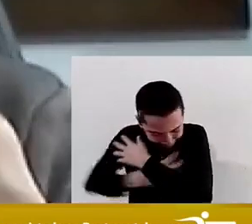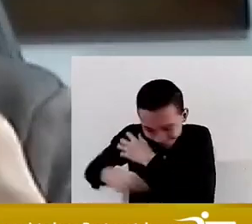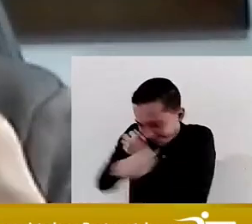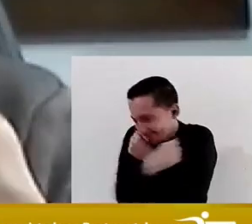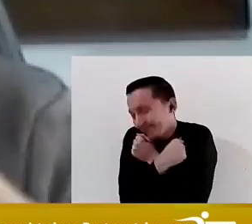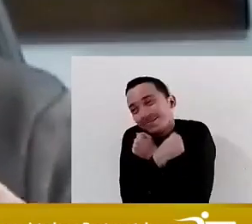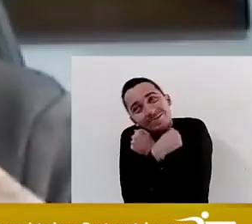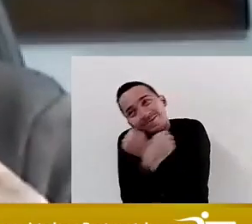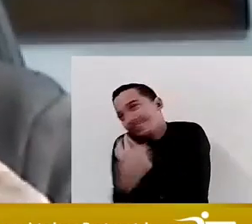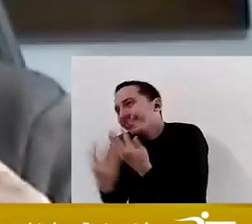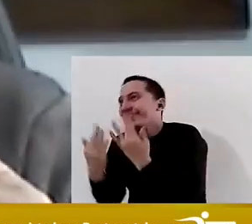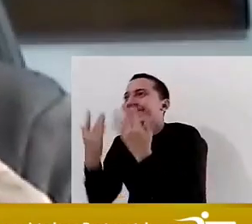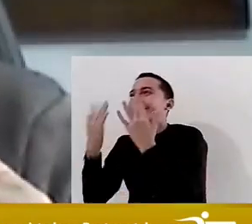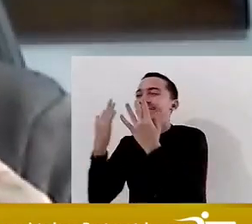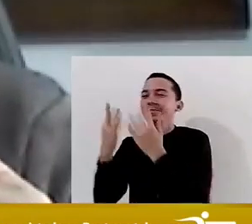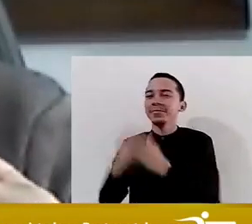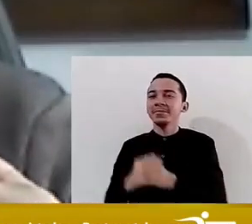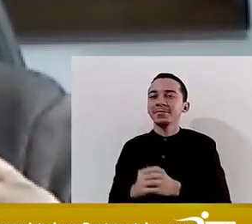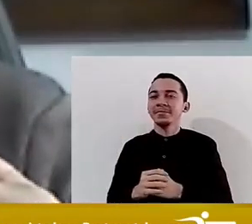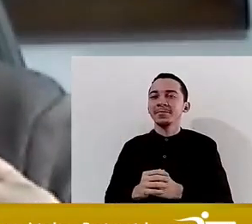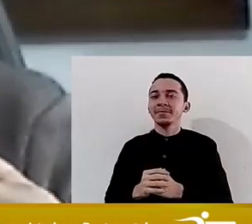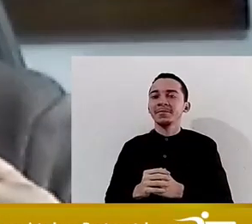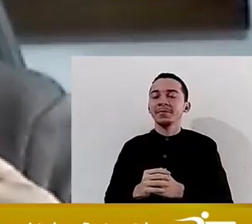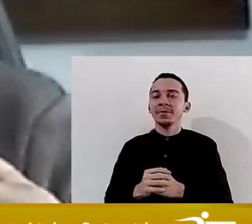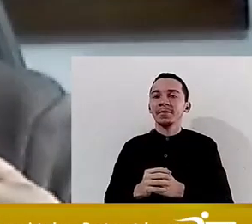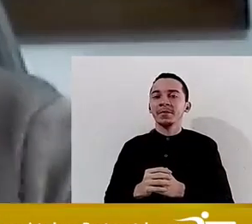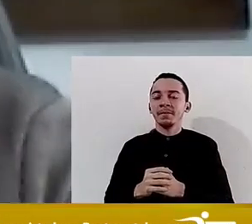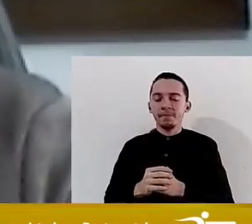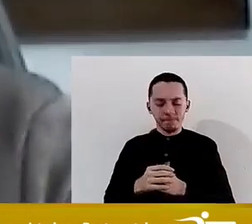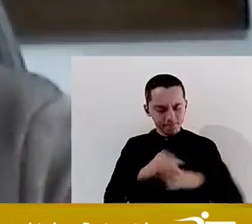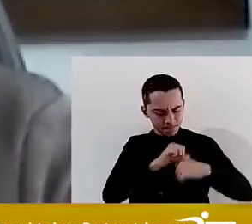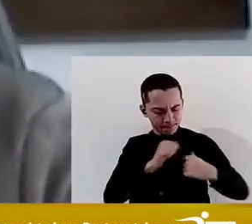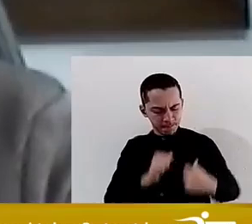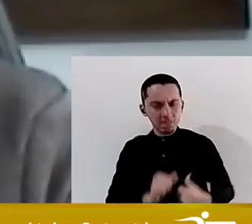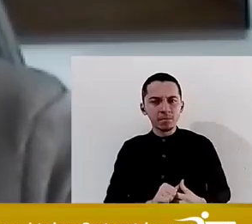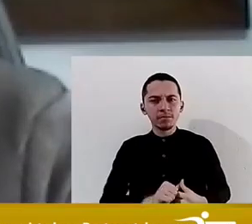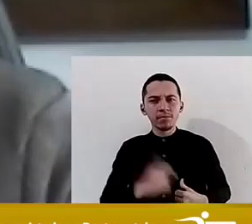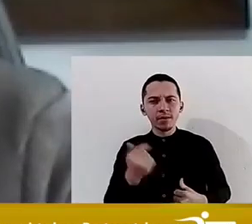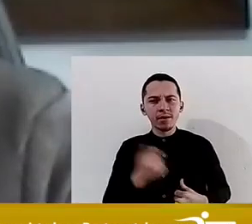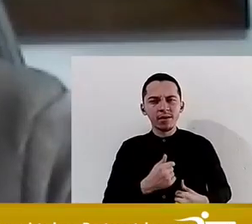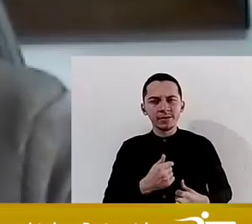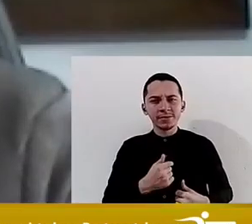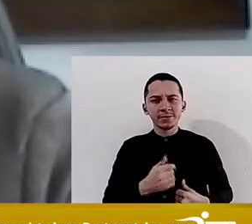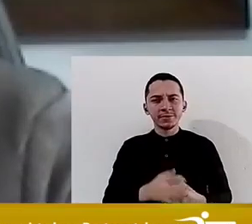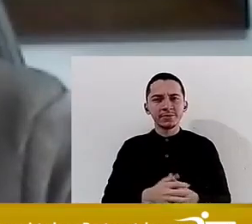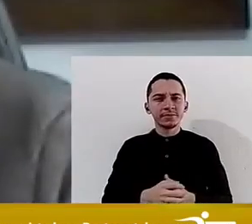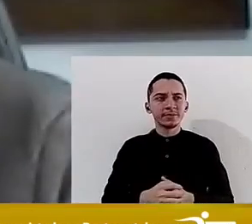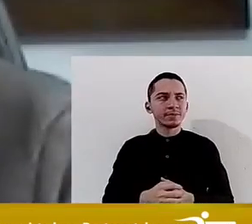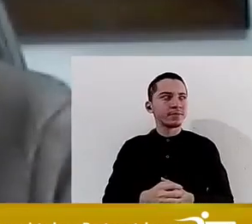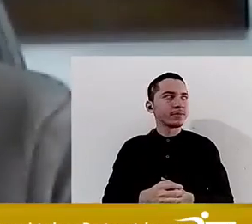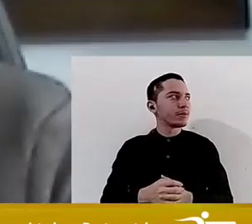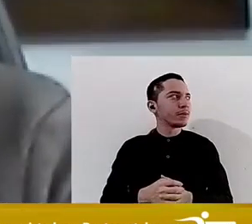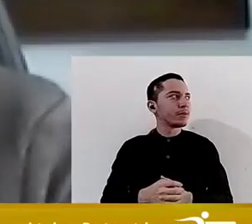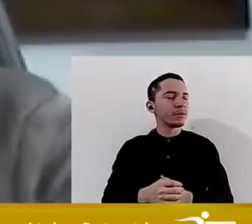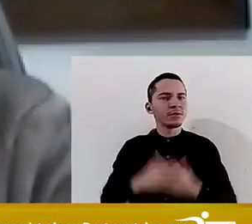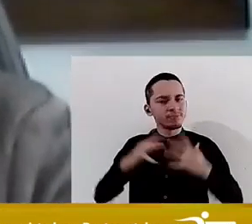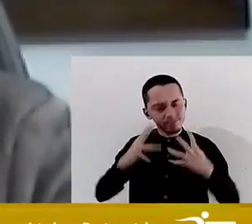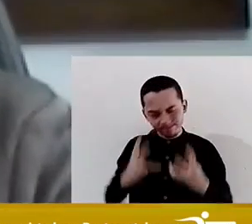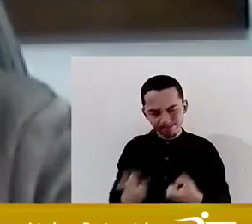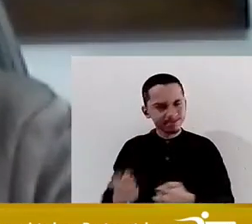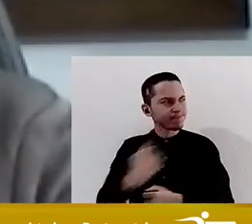Anhela mi alma y un ardientemente desea los atrios de